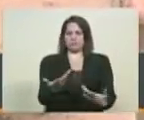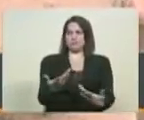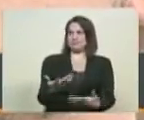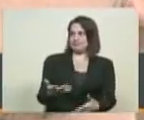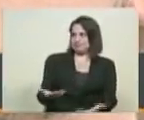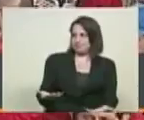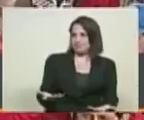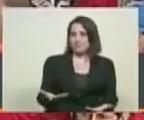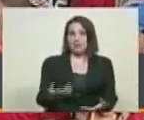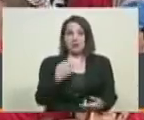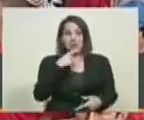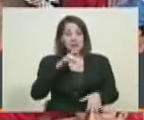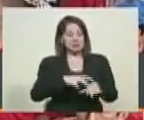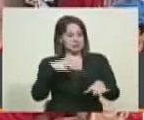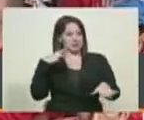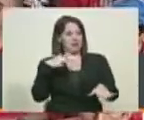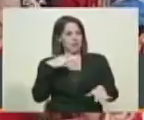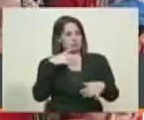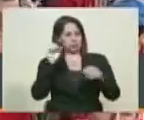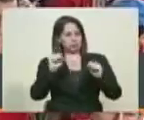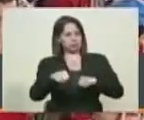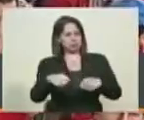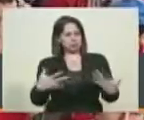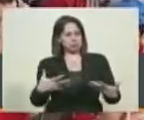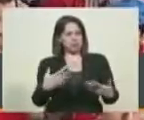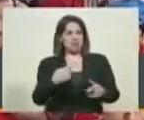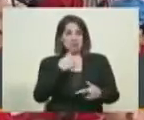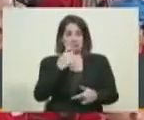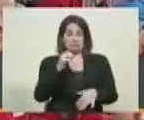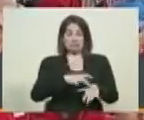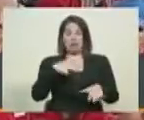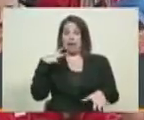Si no fuera por lo grave las afirmaciones de alguno de esta gente,